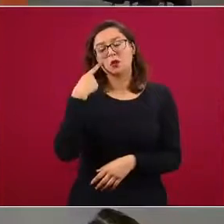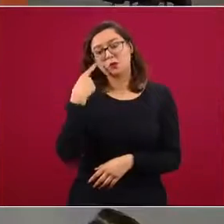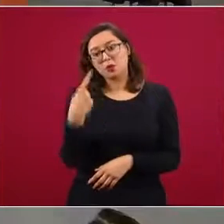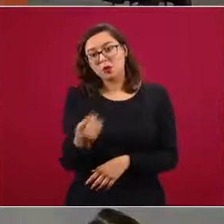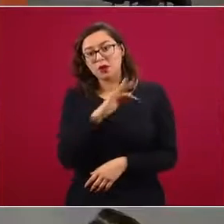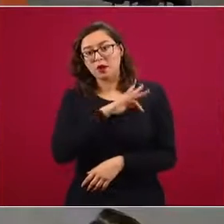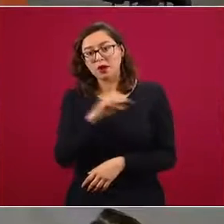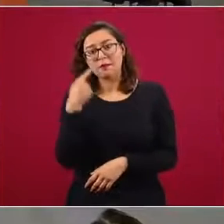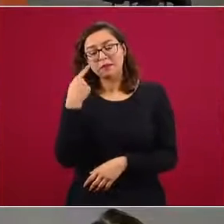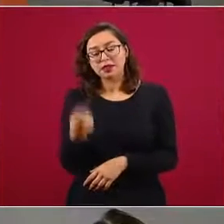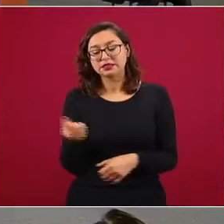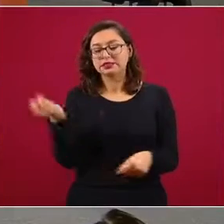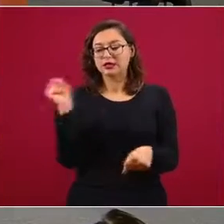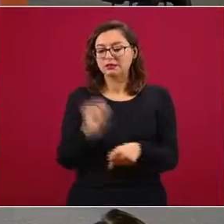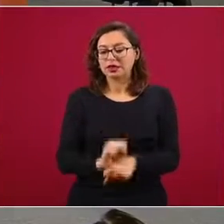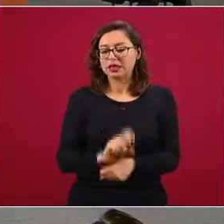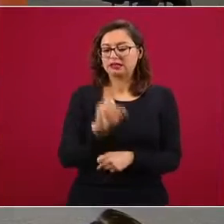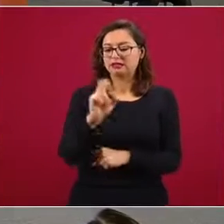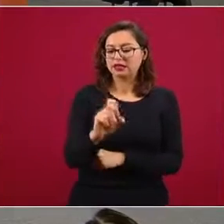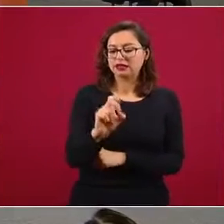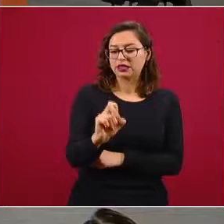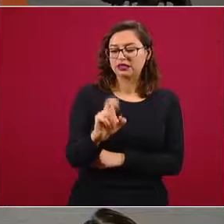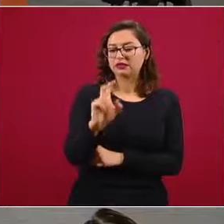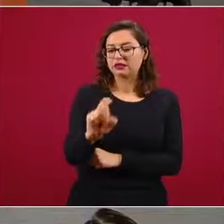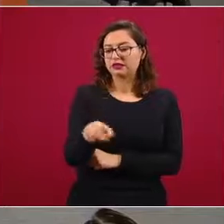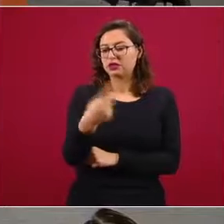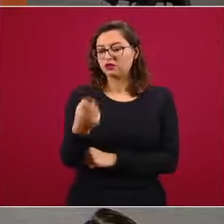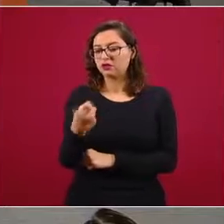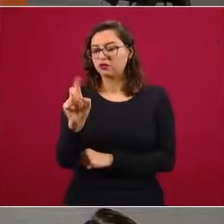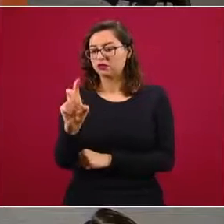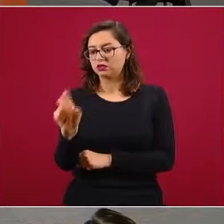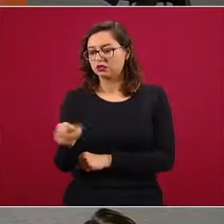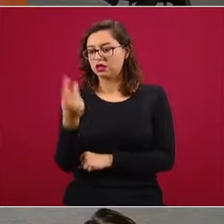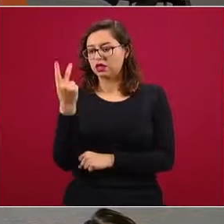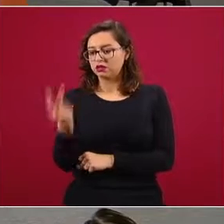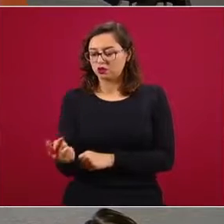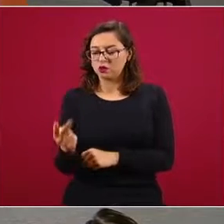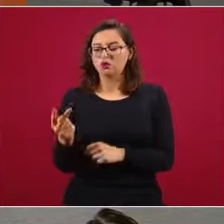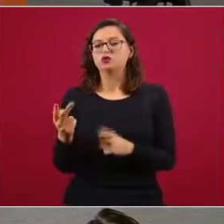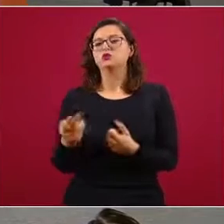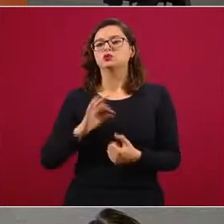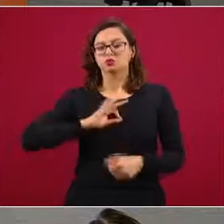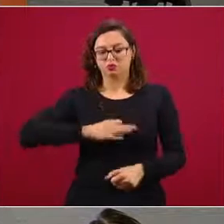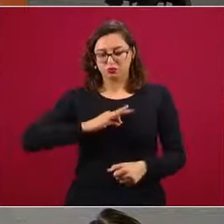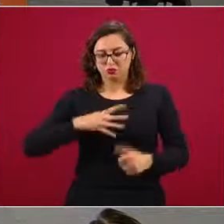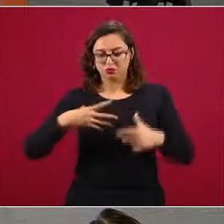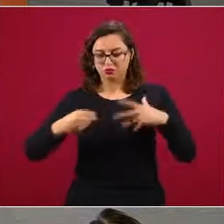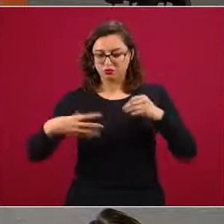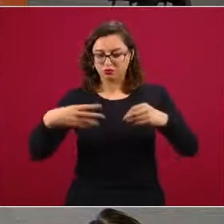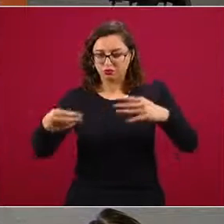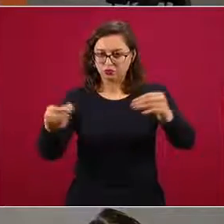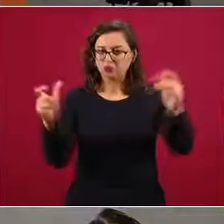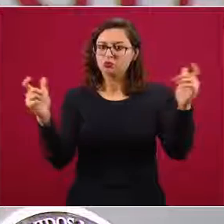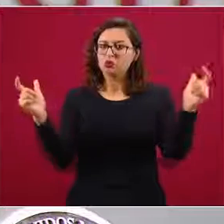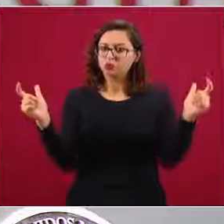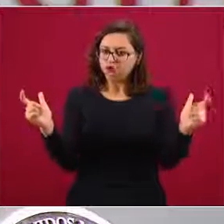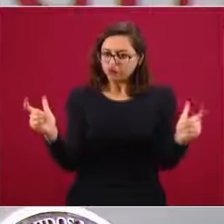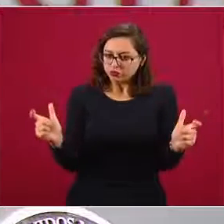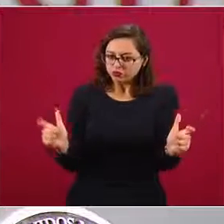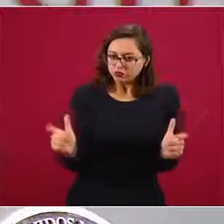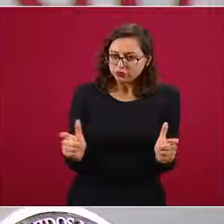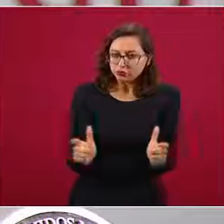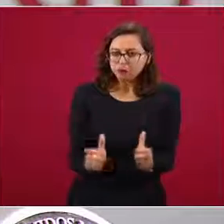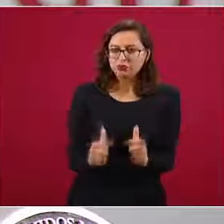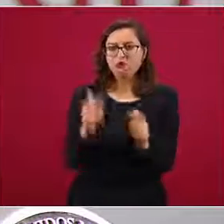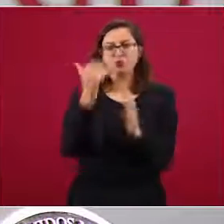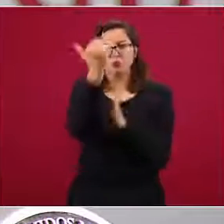y 32 cada vez hay menos casos. La epidemia sigue activa, esto que no se confunda a nadie, no se ha acabado la epidemia, pero